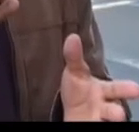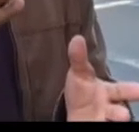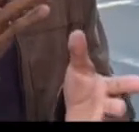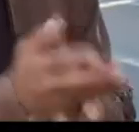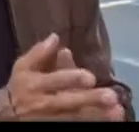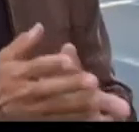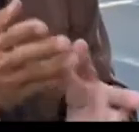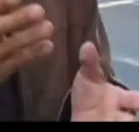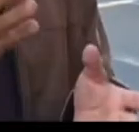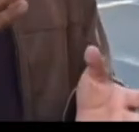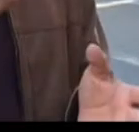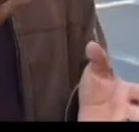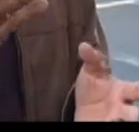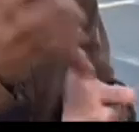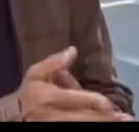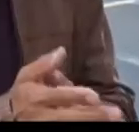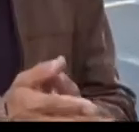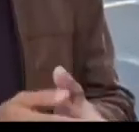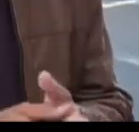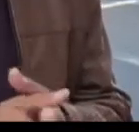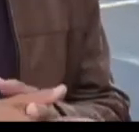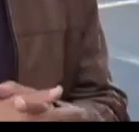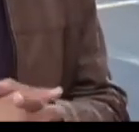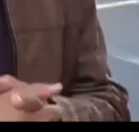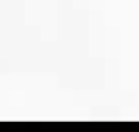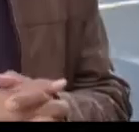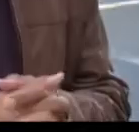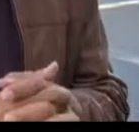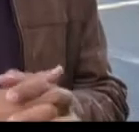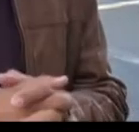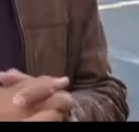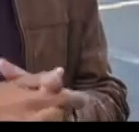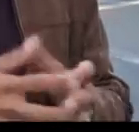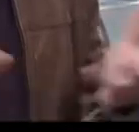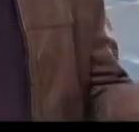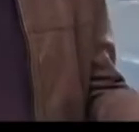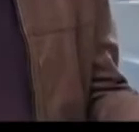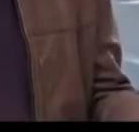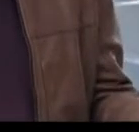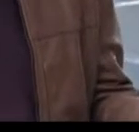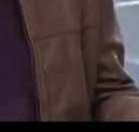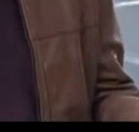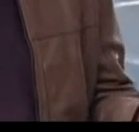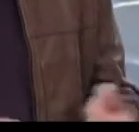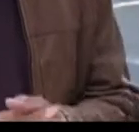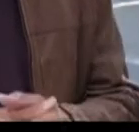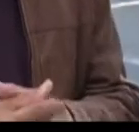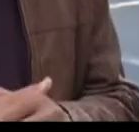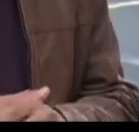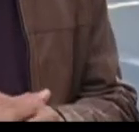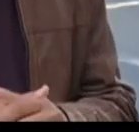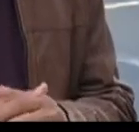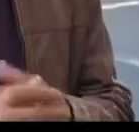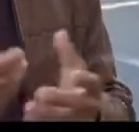los ojos curiosos, los ojos indagadores de la sociedad. Y necesitamos tener una mirada